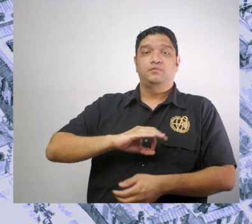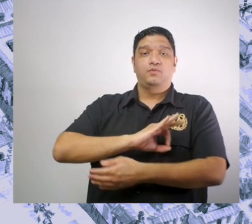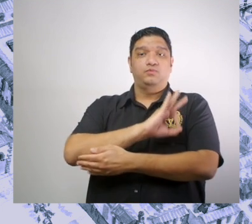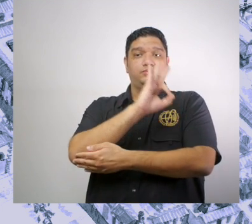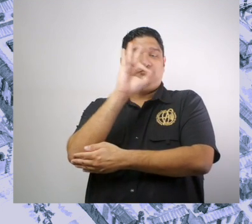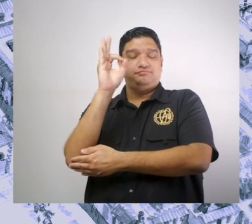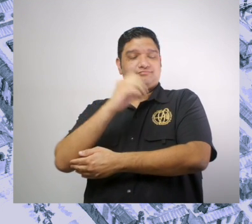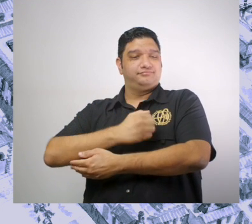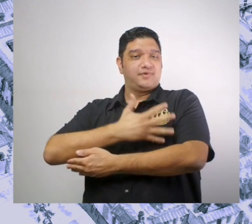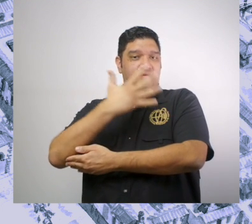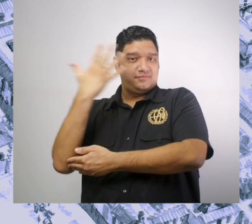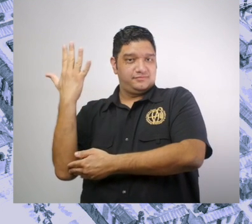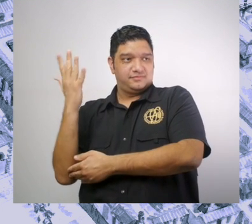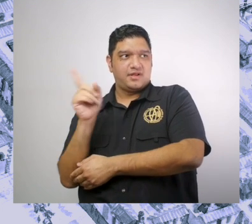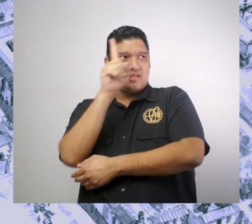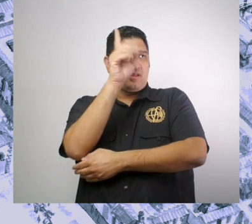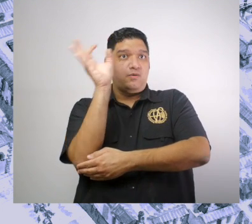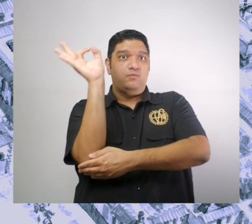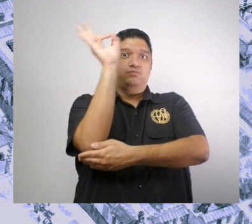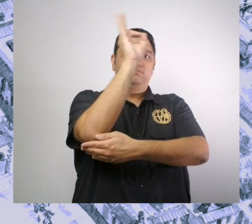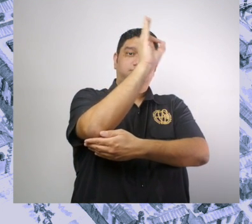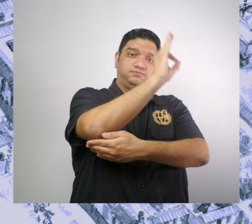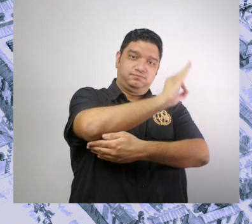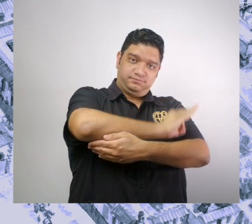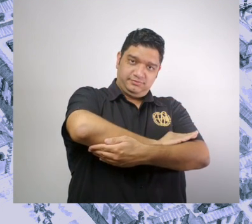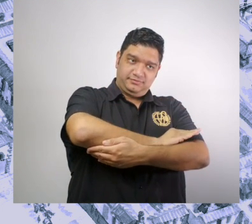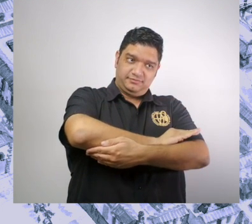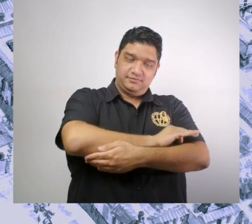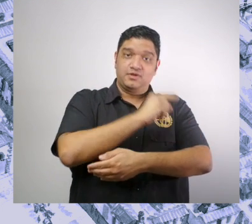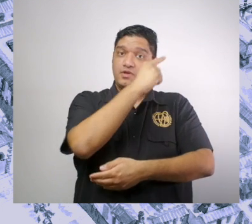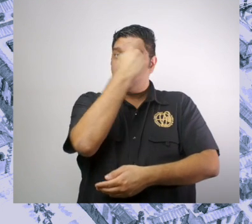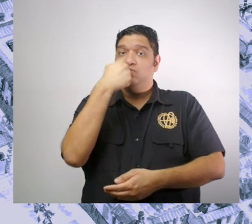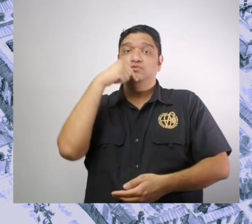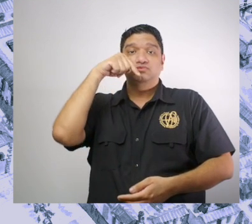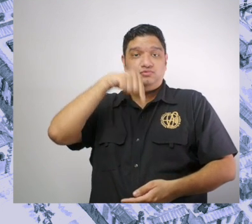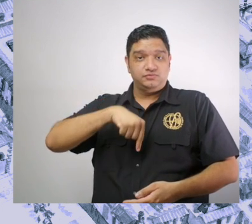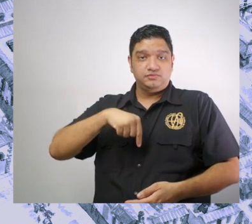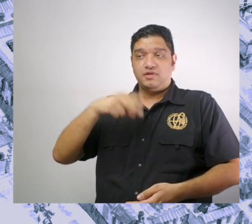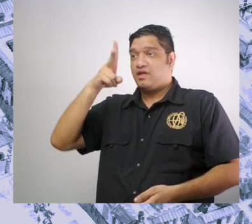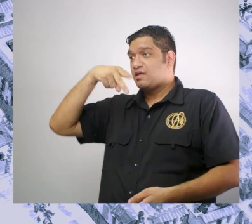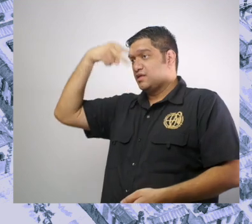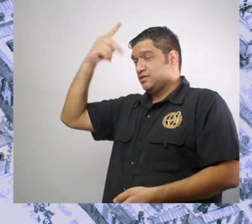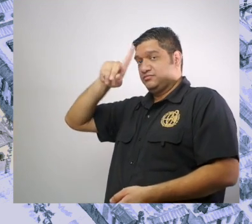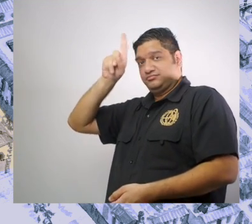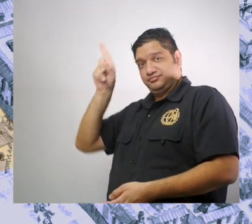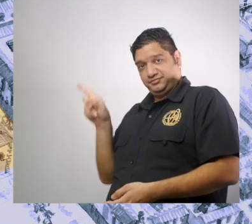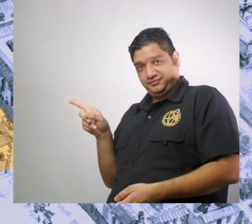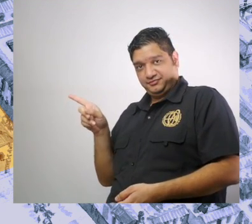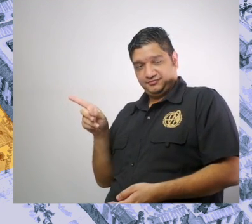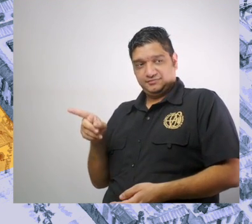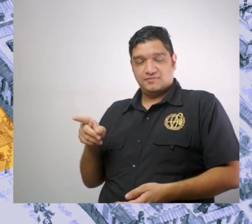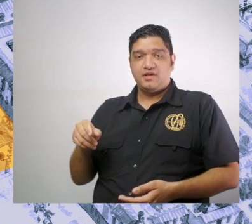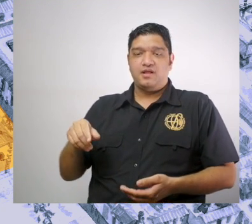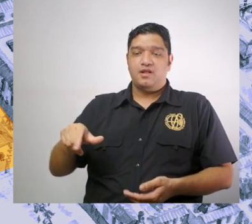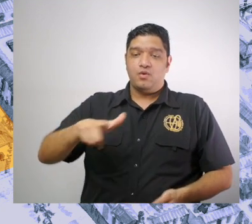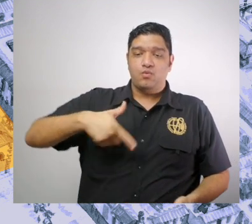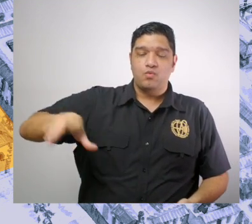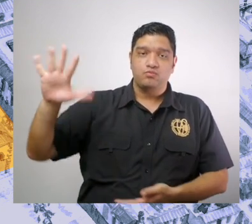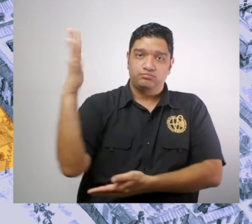mis espaldas el occidente, el sur y el norte, la Plaza